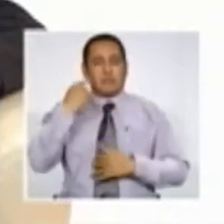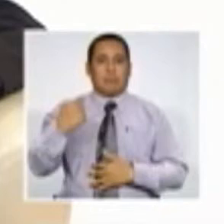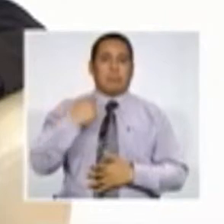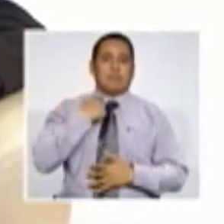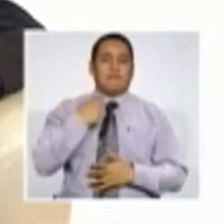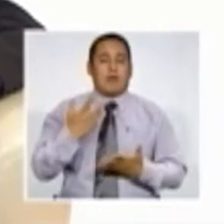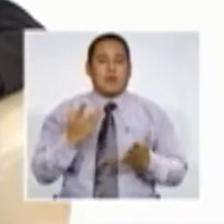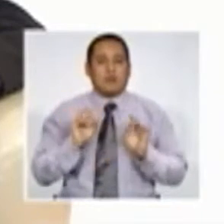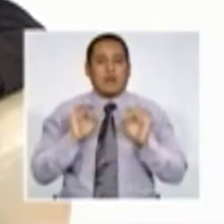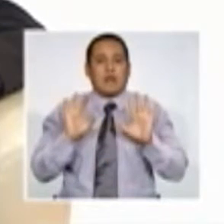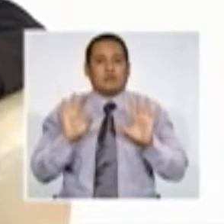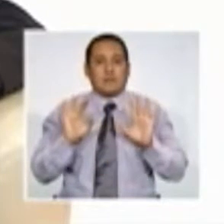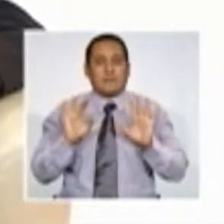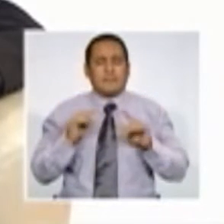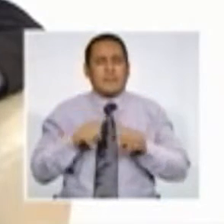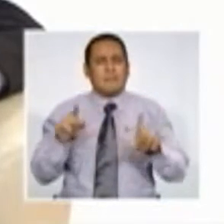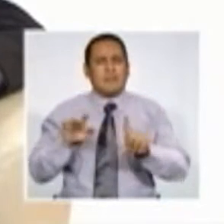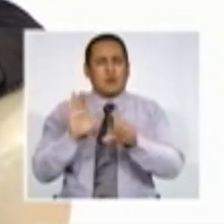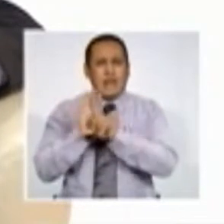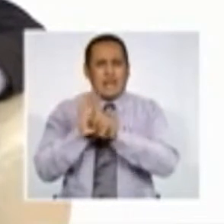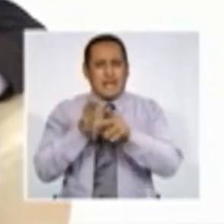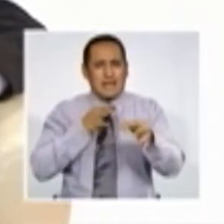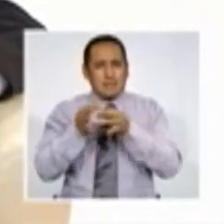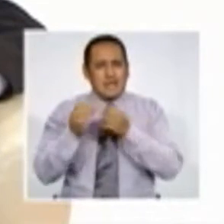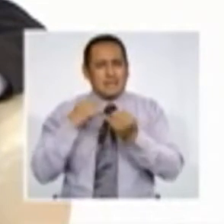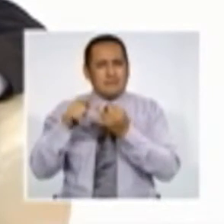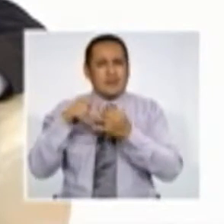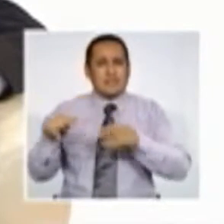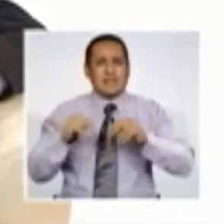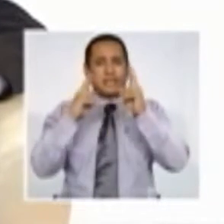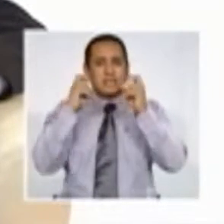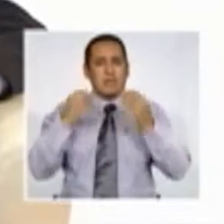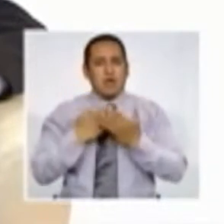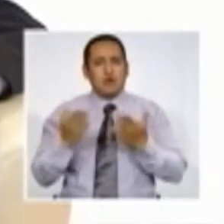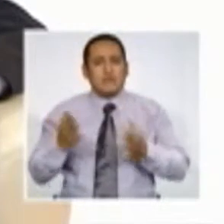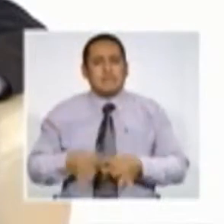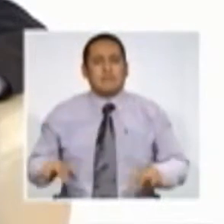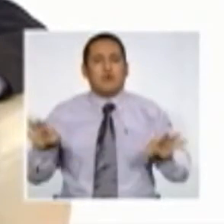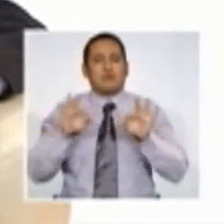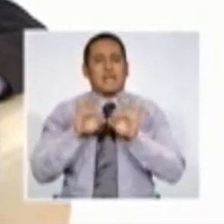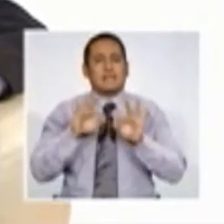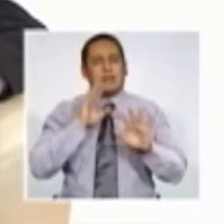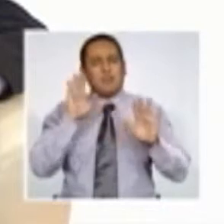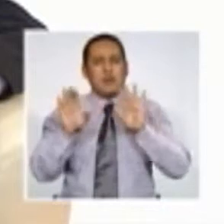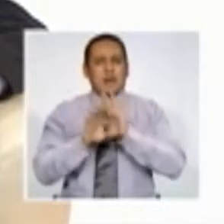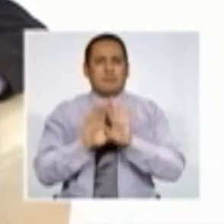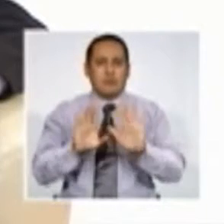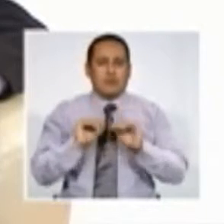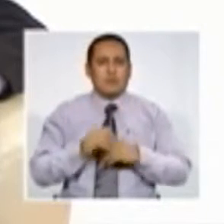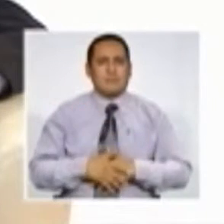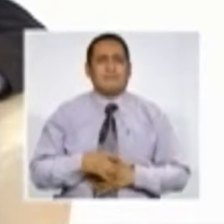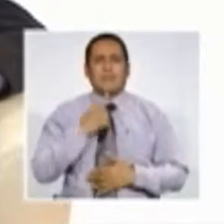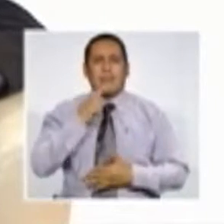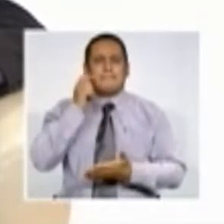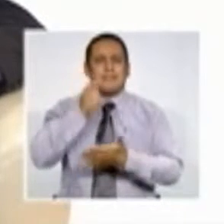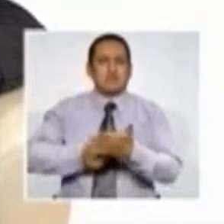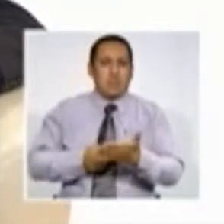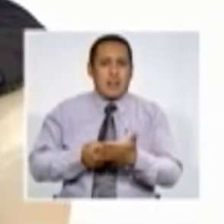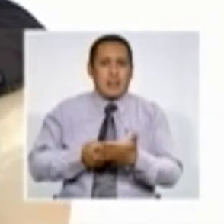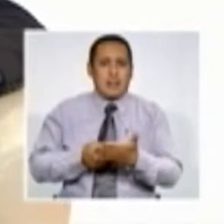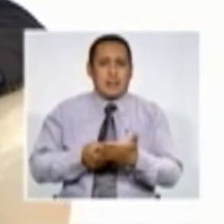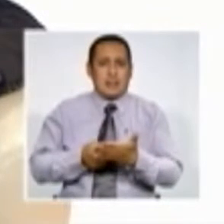señalar que la ley no solamente se refiere a esto, sino a otros aspectos importantes, como que